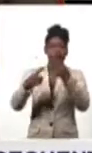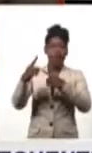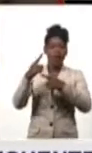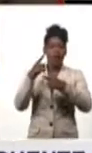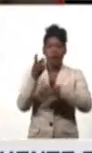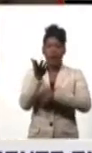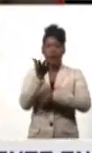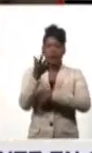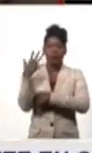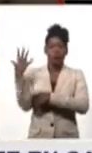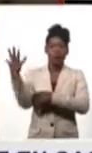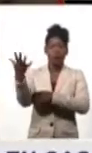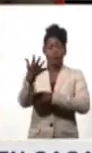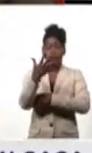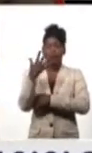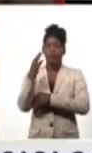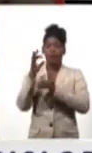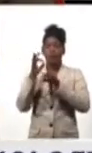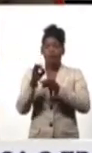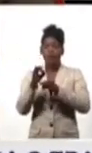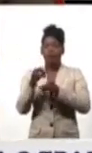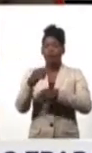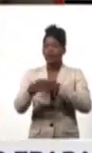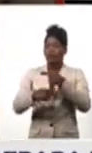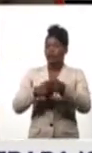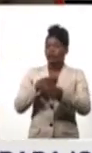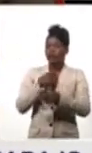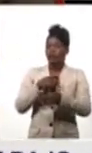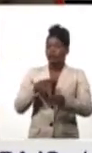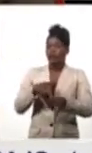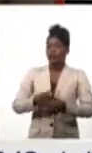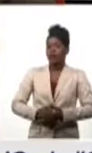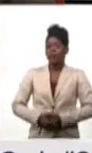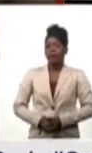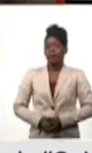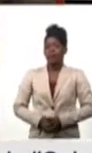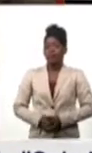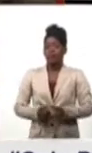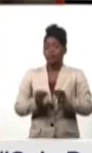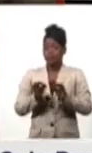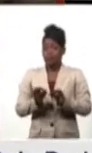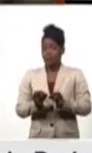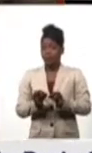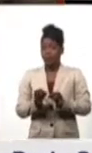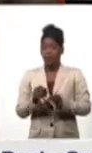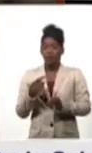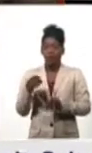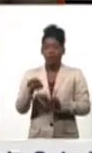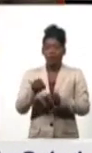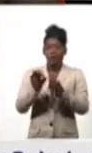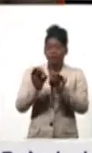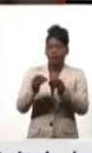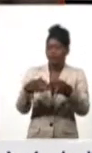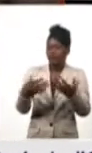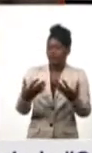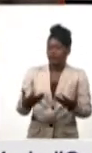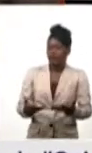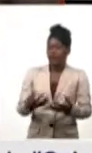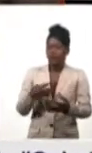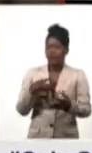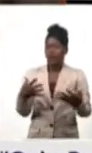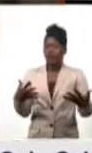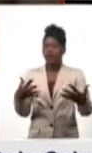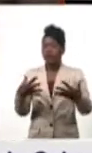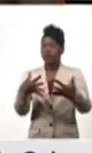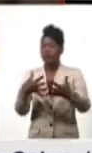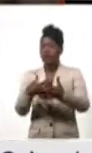biodiversidad, cuando se lo decía anteriormente, los microorganismos por lo general están asociados, para